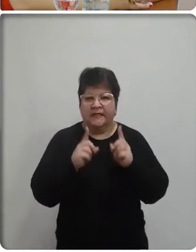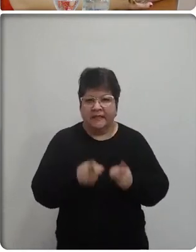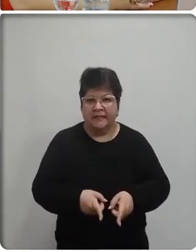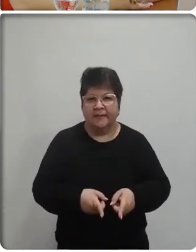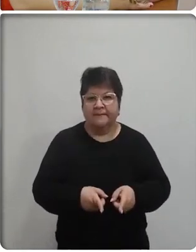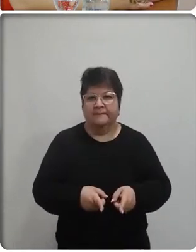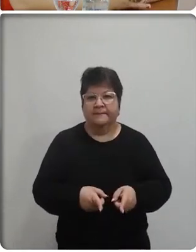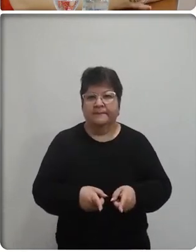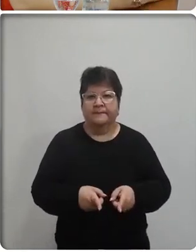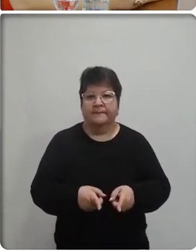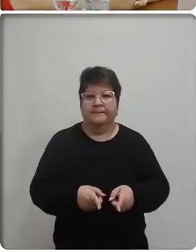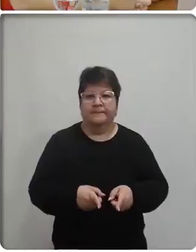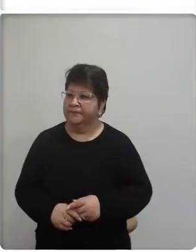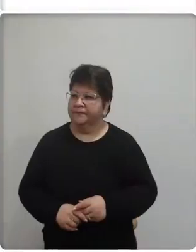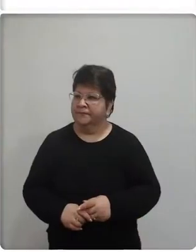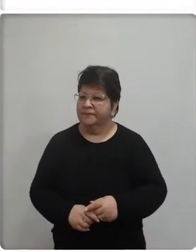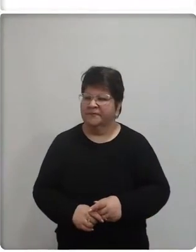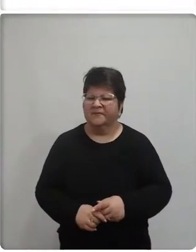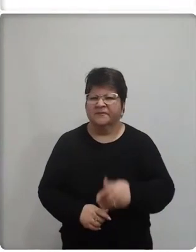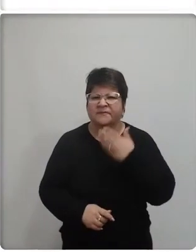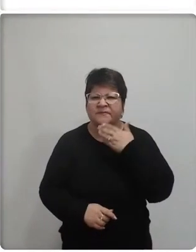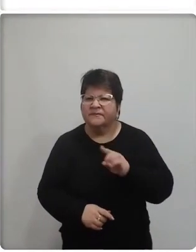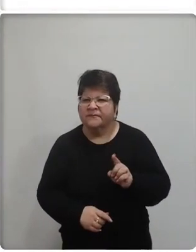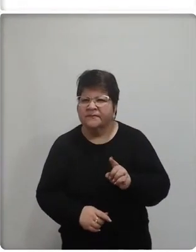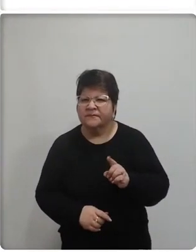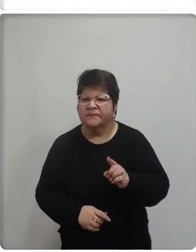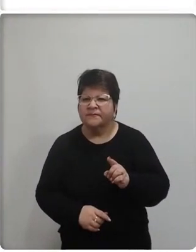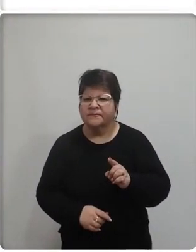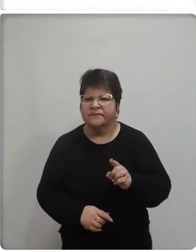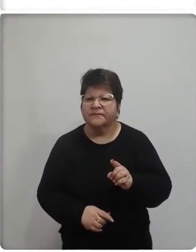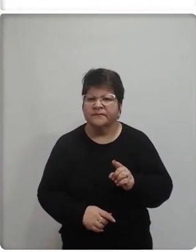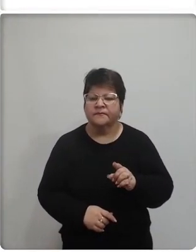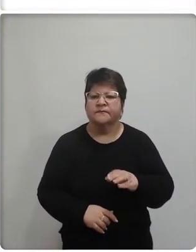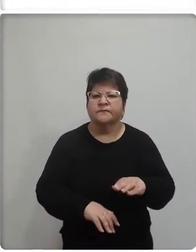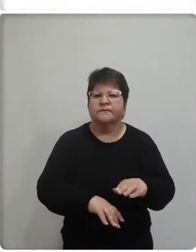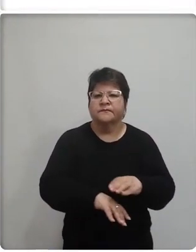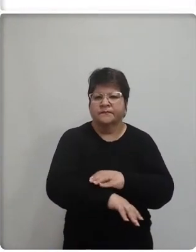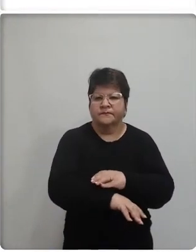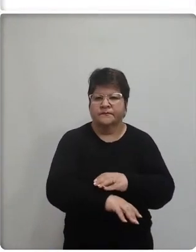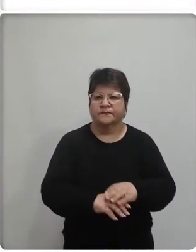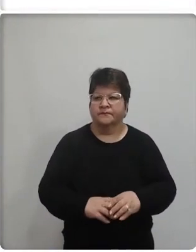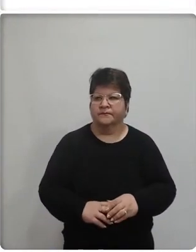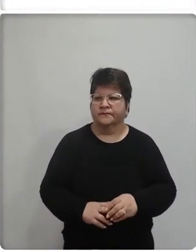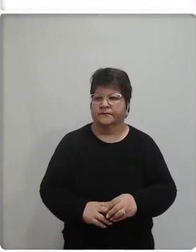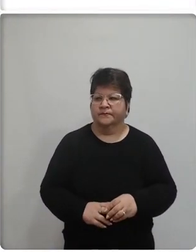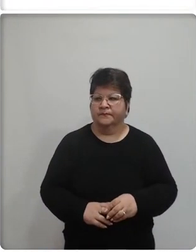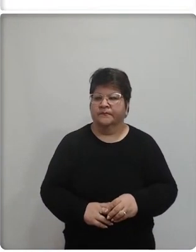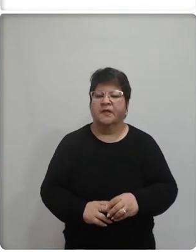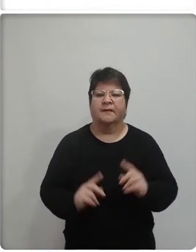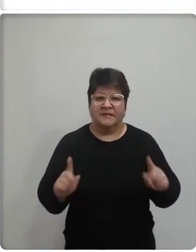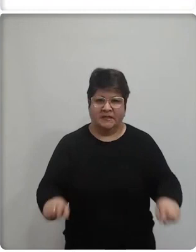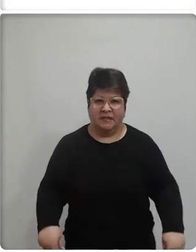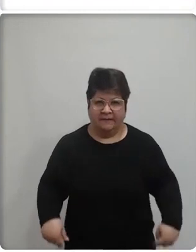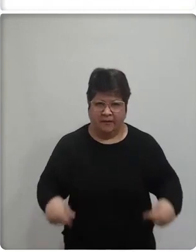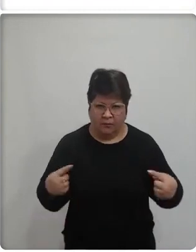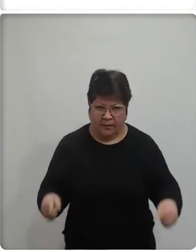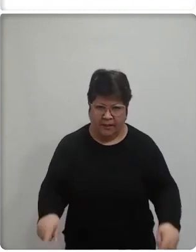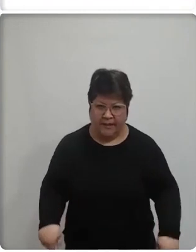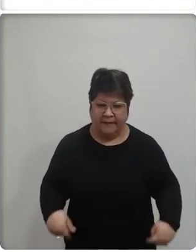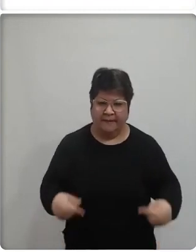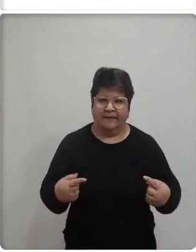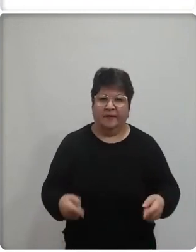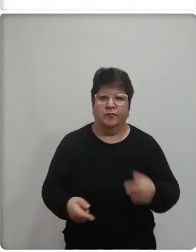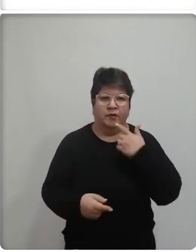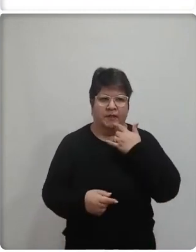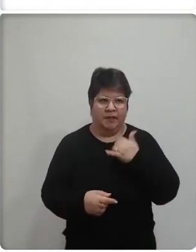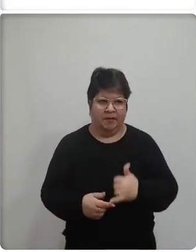órtesis y prótesis, indudablemente. Tiene que ver con órtesis y prótesis. Sillas de rueda, un montón de